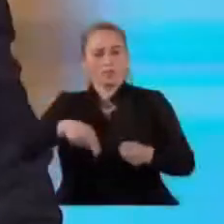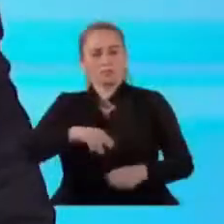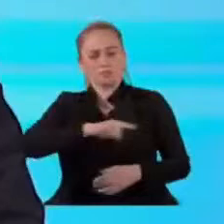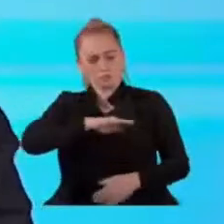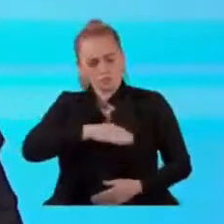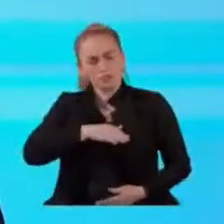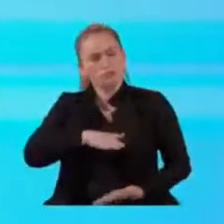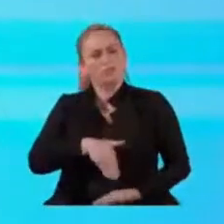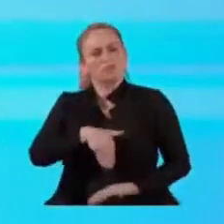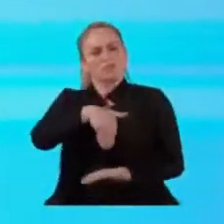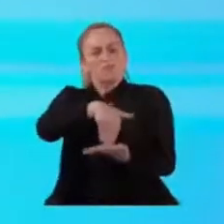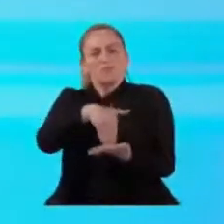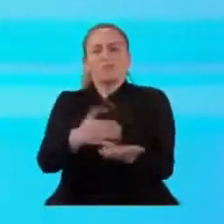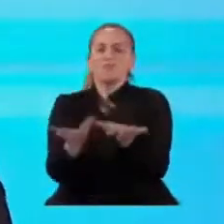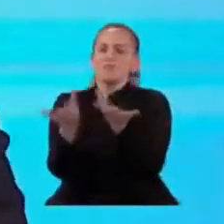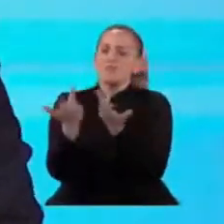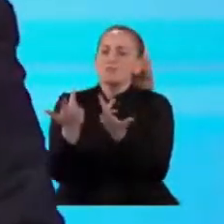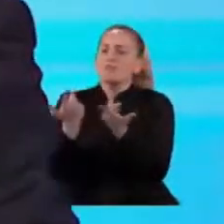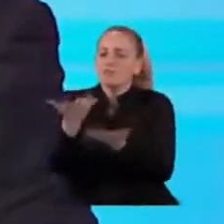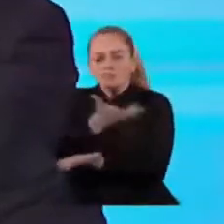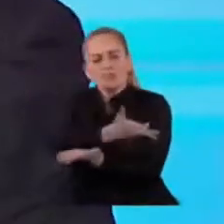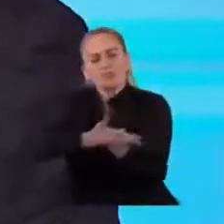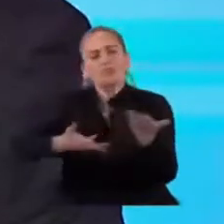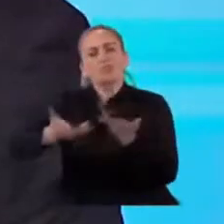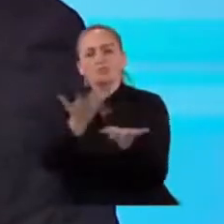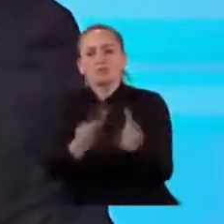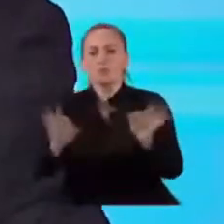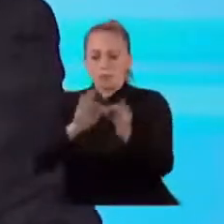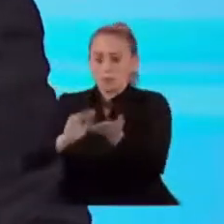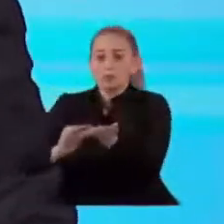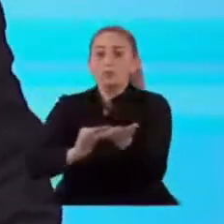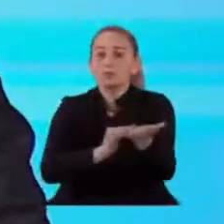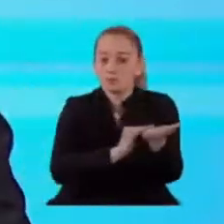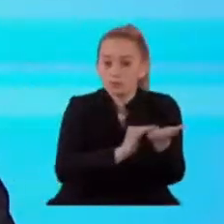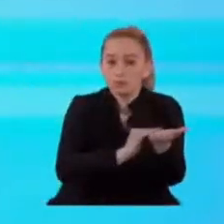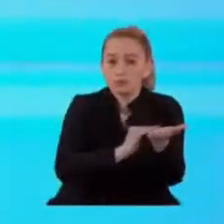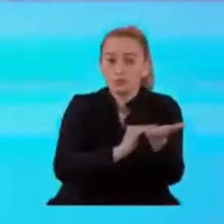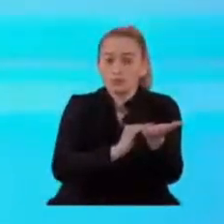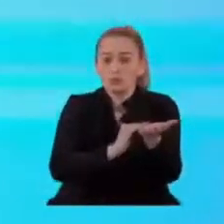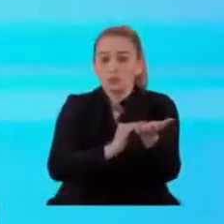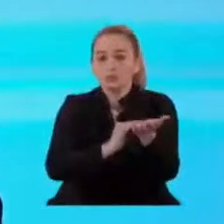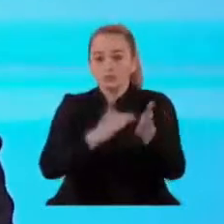siempre atenta para construir y edificar soluciones para nuestra nación.